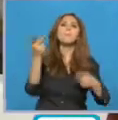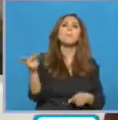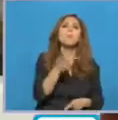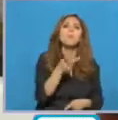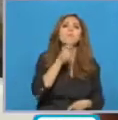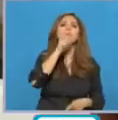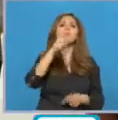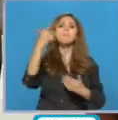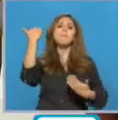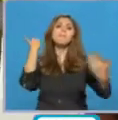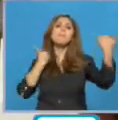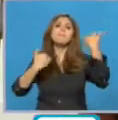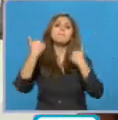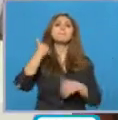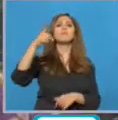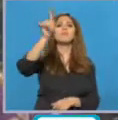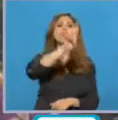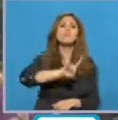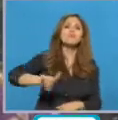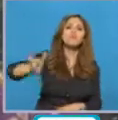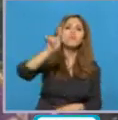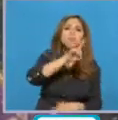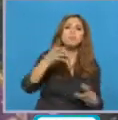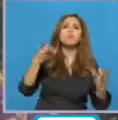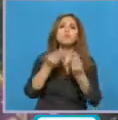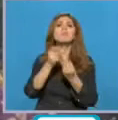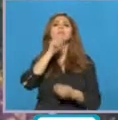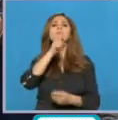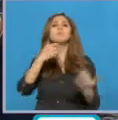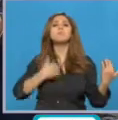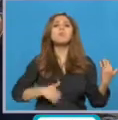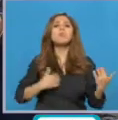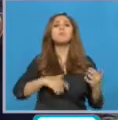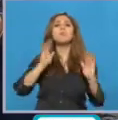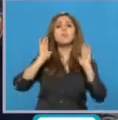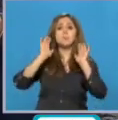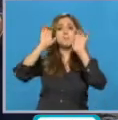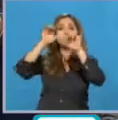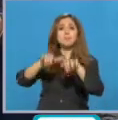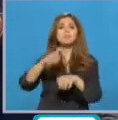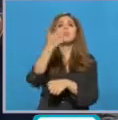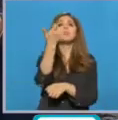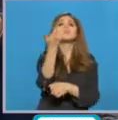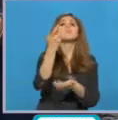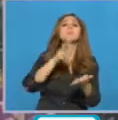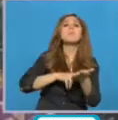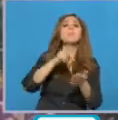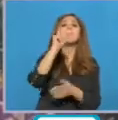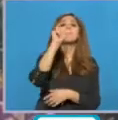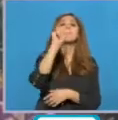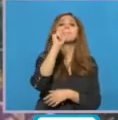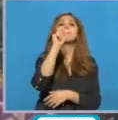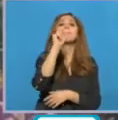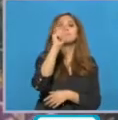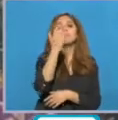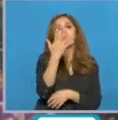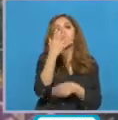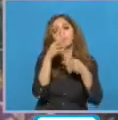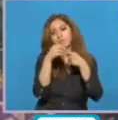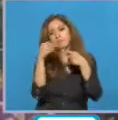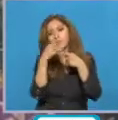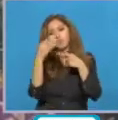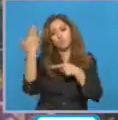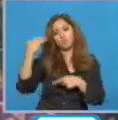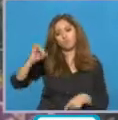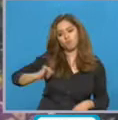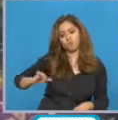y de fin de semana y conciertos, y la entrada la cobraba en 25 centavos la entrada. Ándale. Entonces, bueno, en este